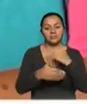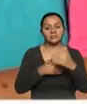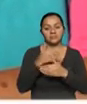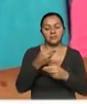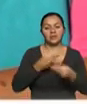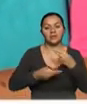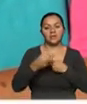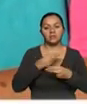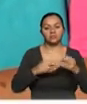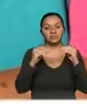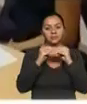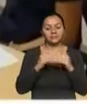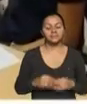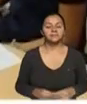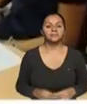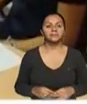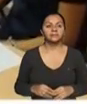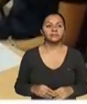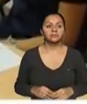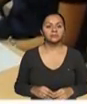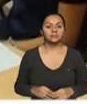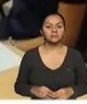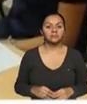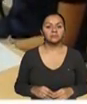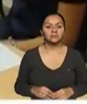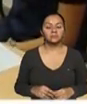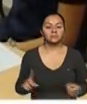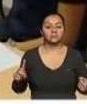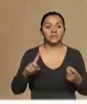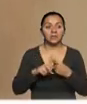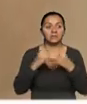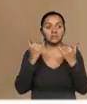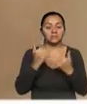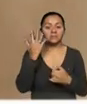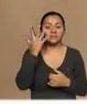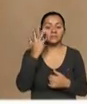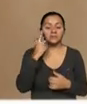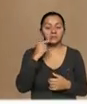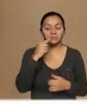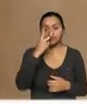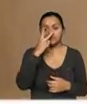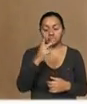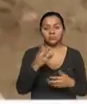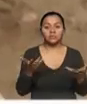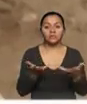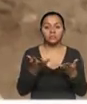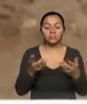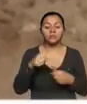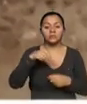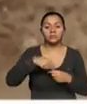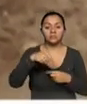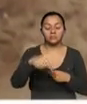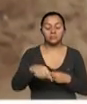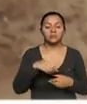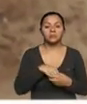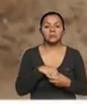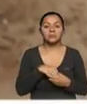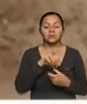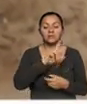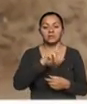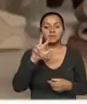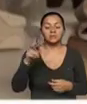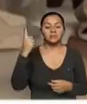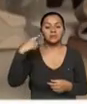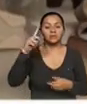negocio y estoy aquí. Hasta la fecha se han ejecutado más de 4.300 operaciones de crédito por 33 millones